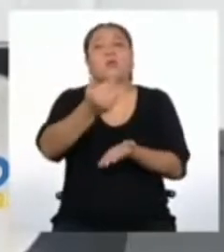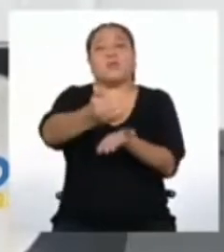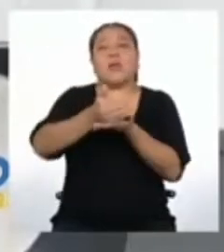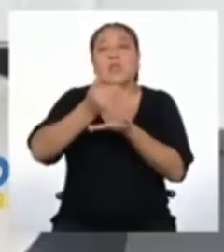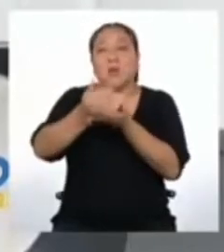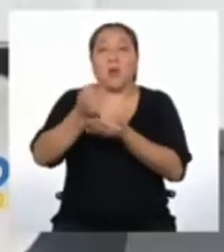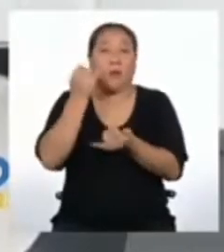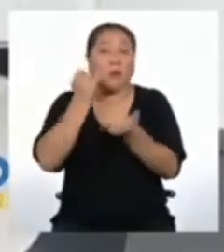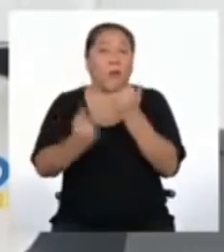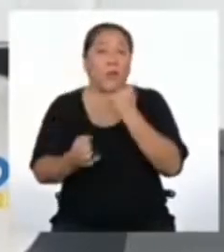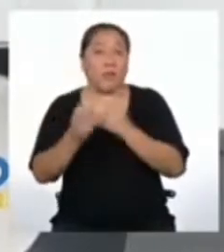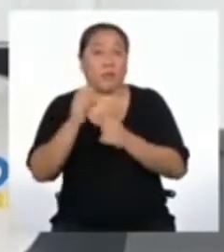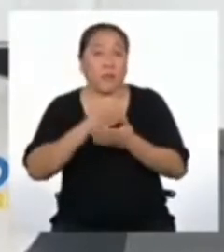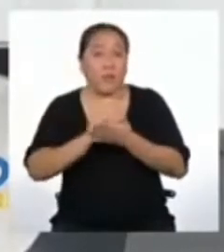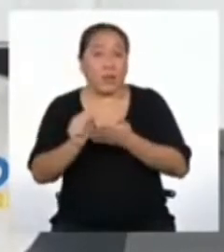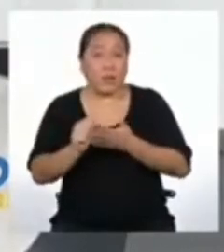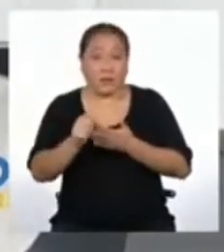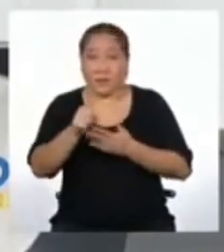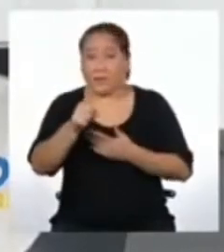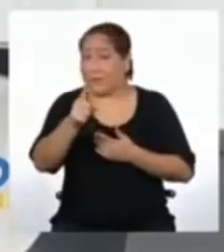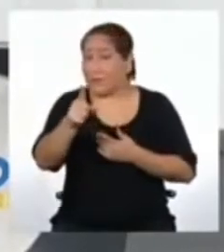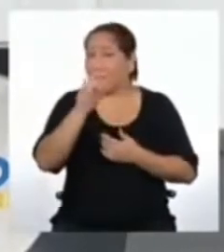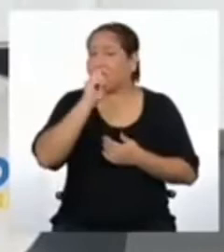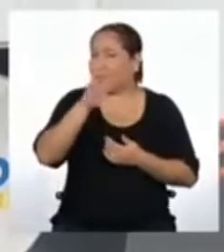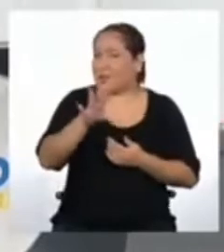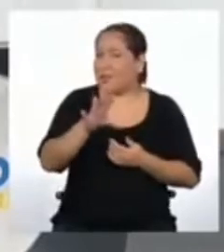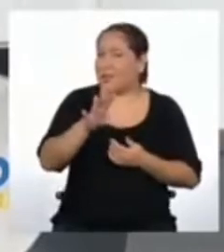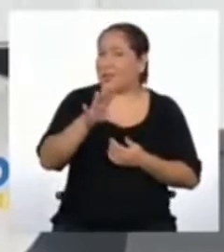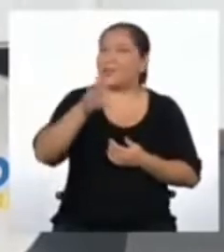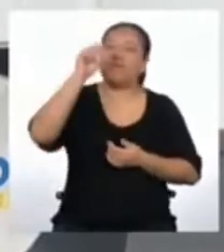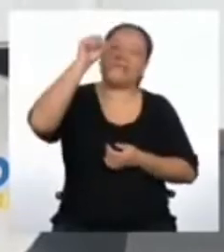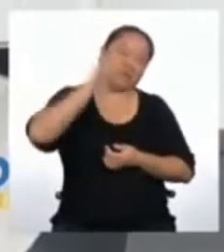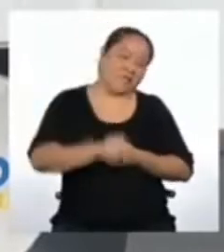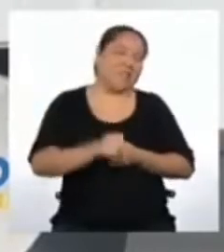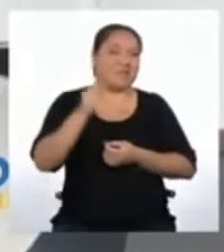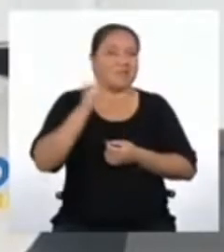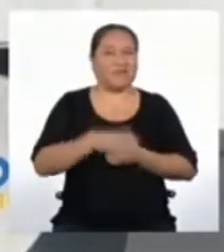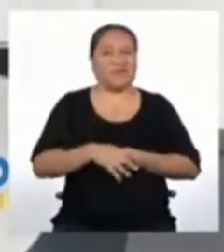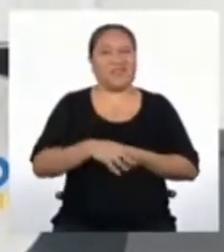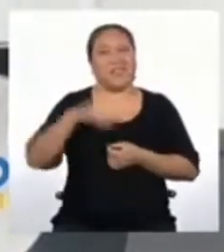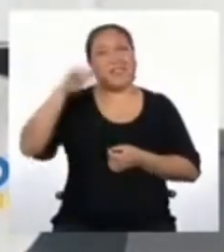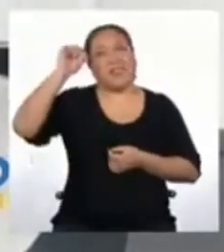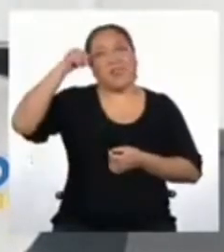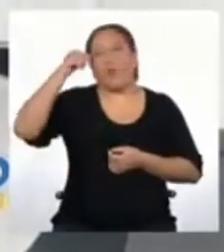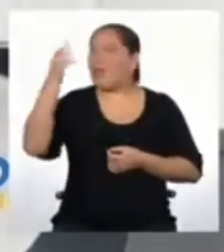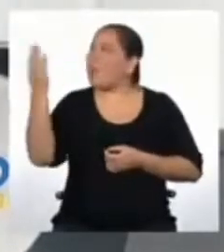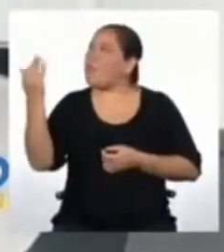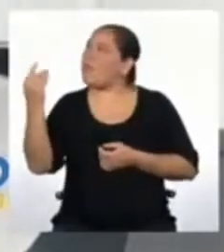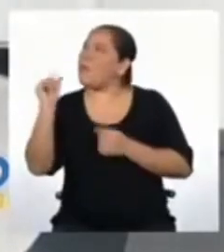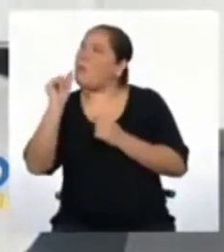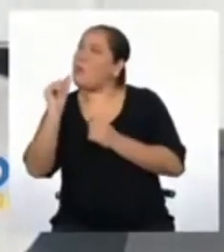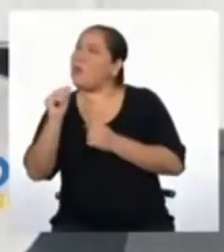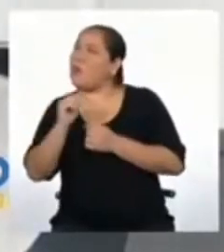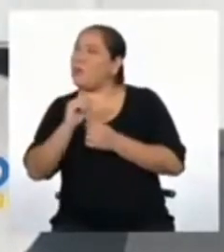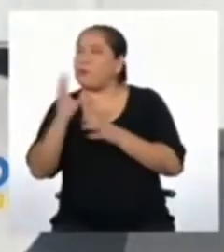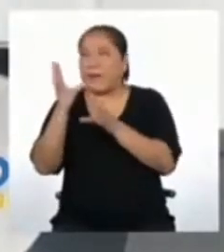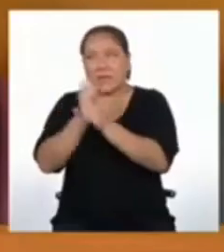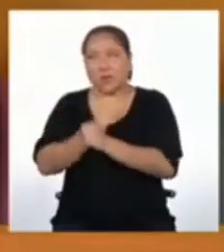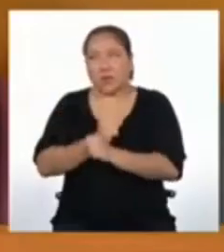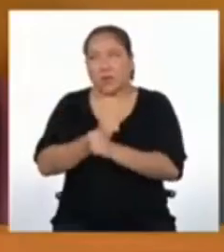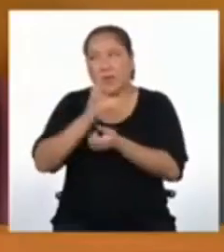mes? ¿Qué dicen, chicas y chicos? Por supuesto que sí. Recuérdanos un poco lo que hemos aprendido hoy,